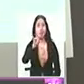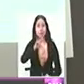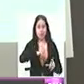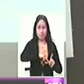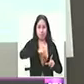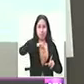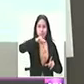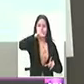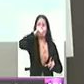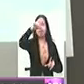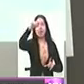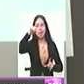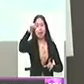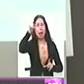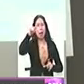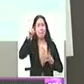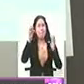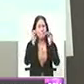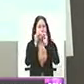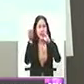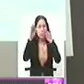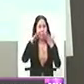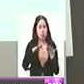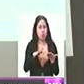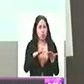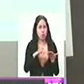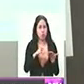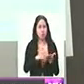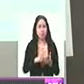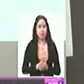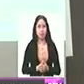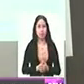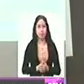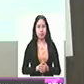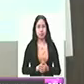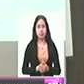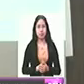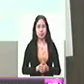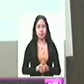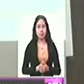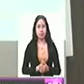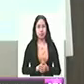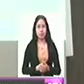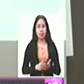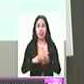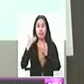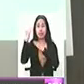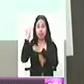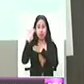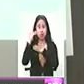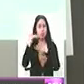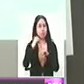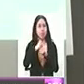a un registro de fallecidos por lo que se llama nexo epidemiológico en Santa Cruz, situación